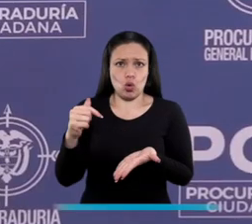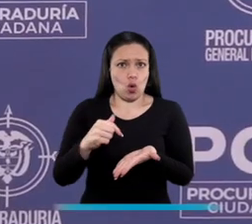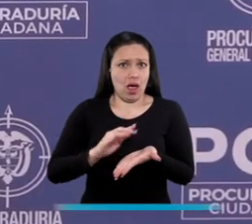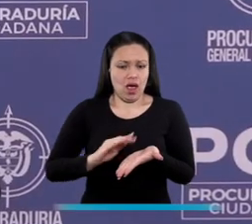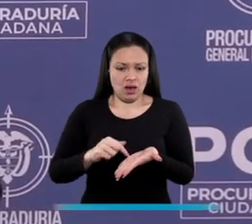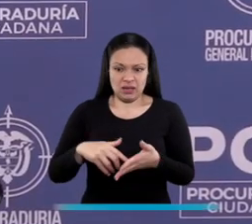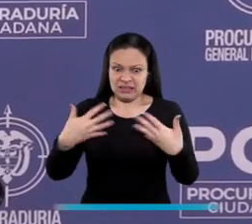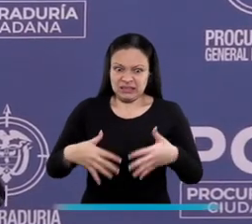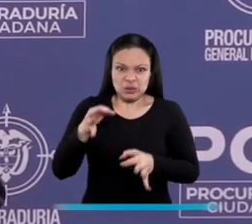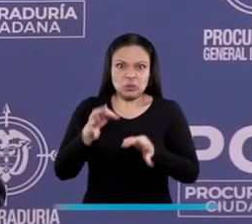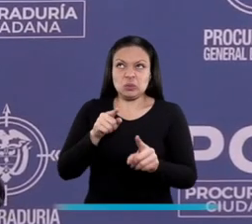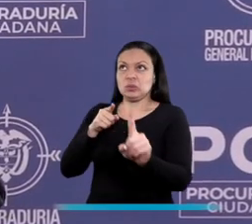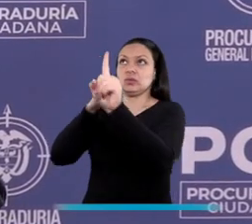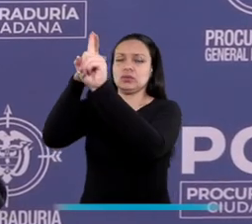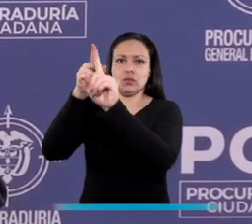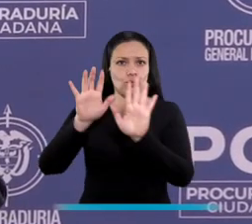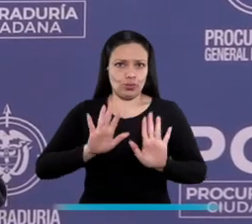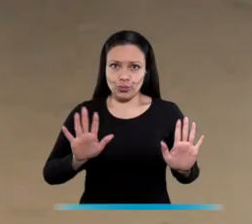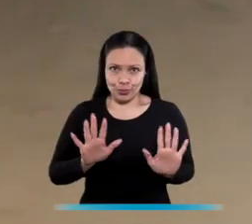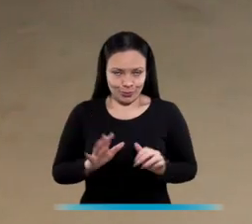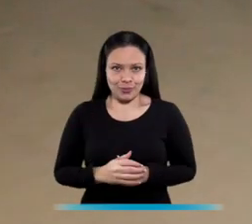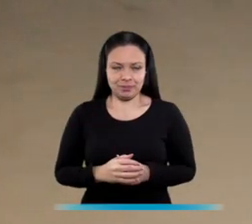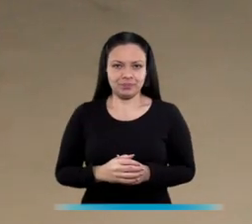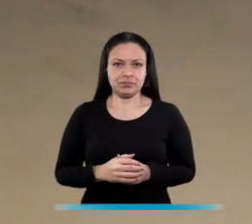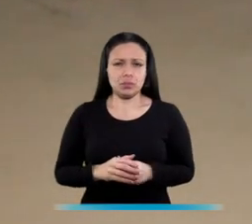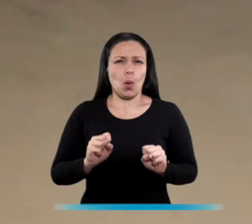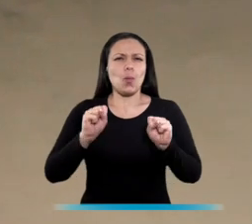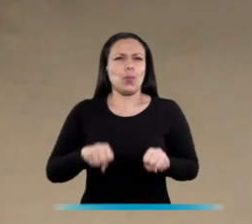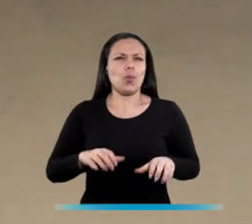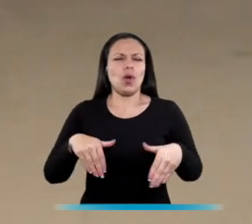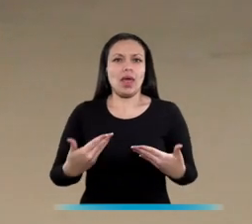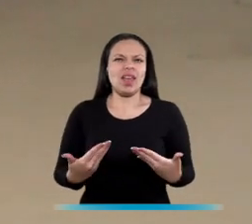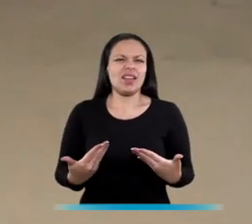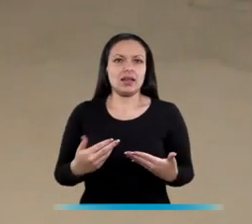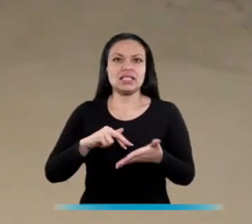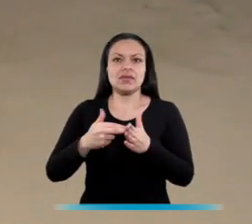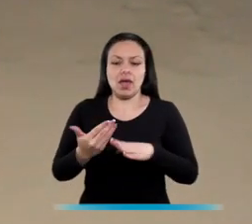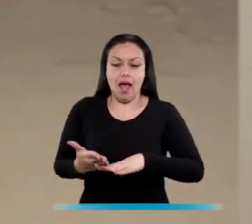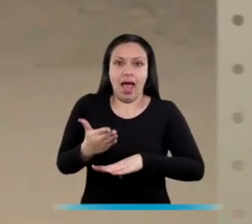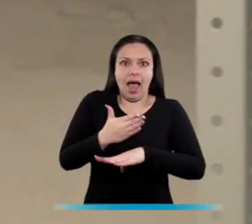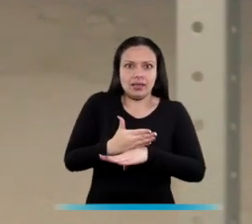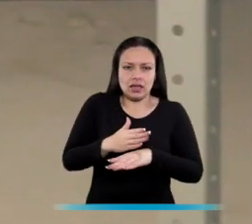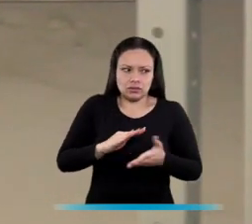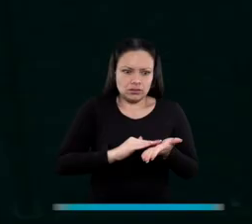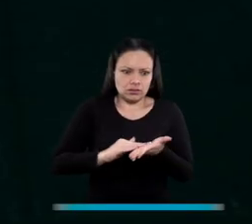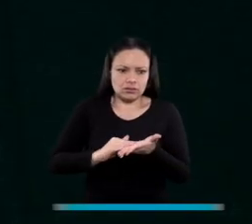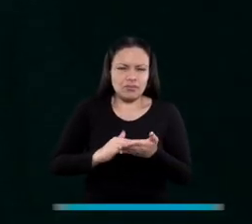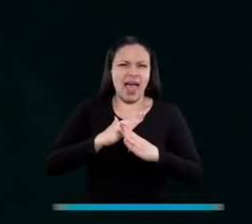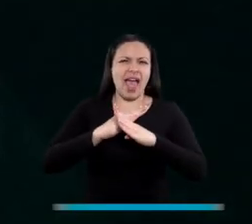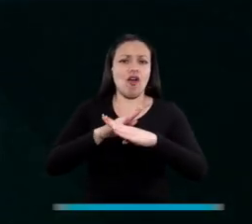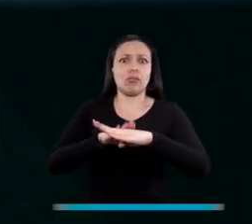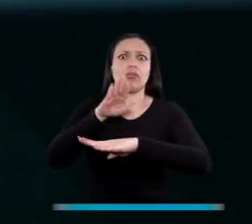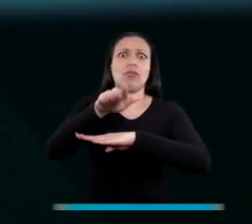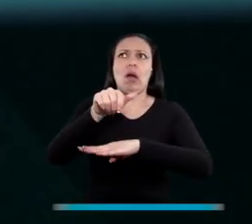es una solución de carácter judicial. Normalmente se produce antes y evita un pleito judicial. Por eso